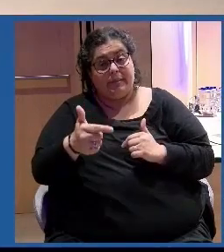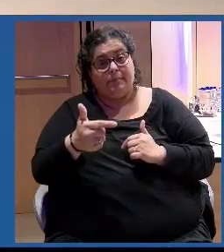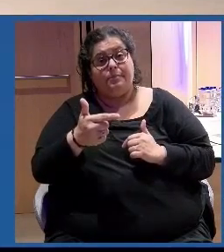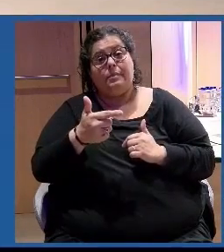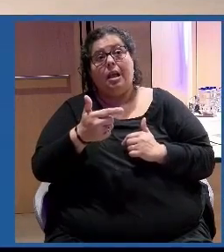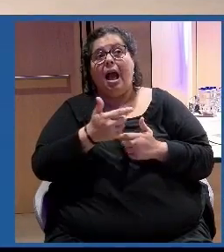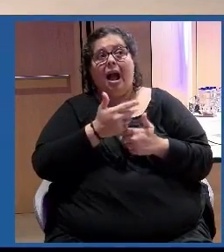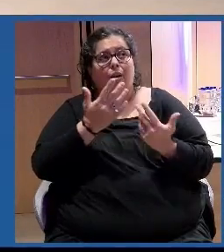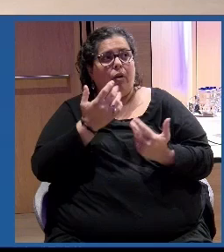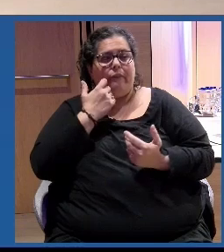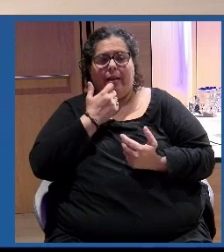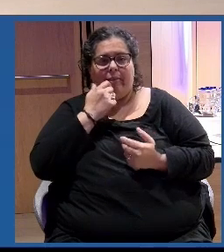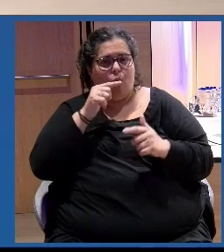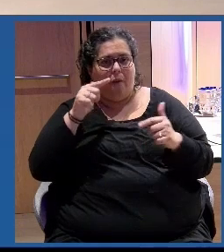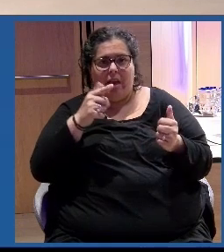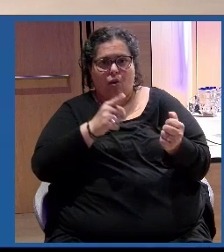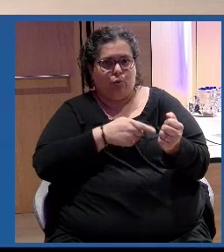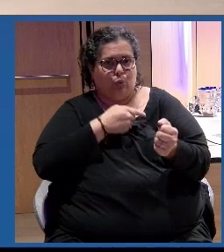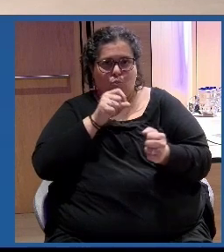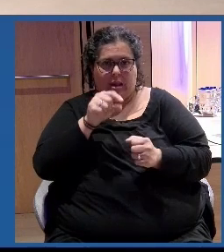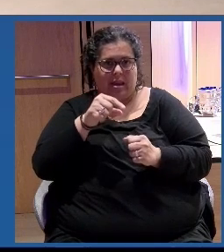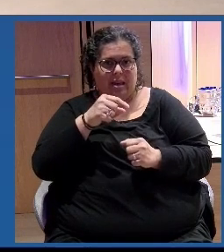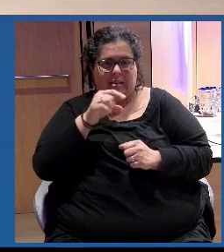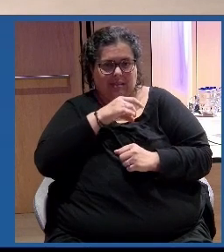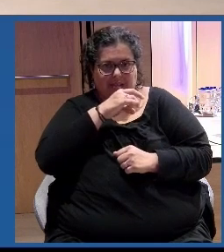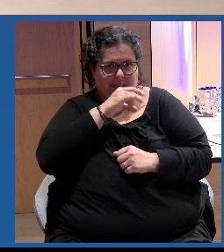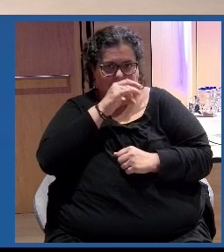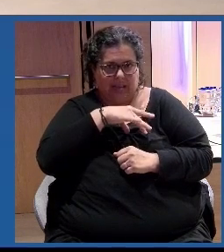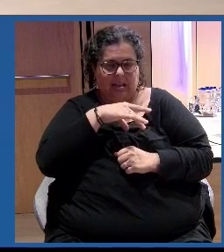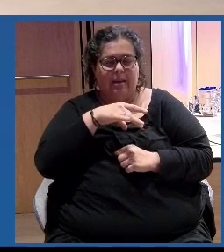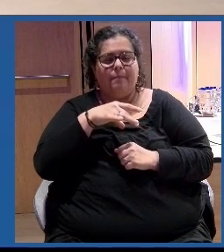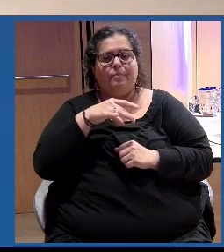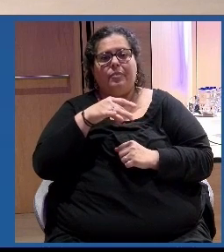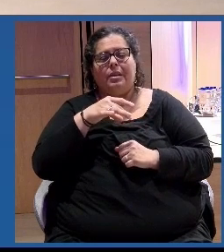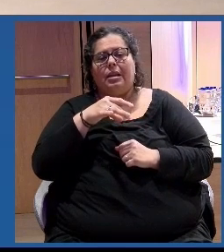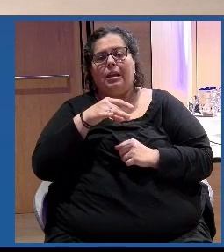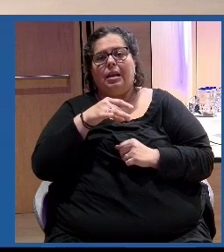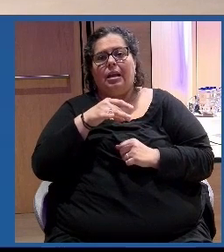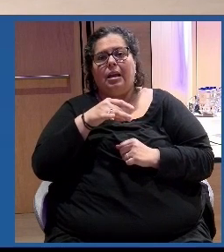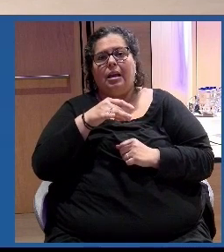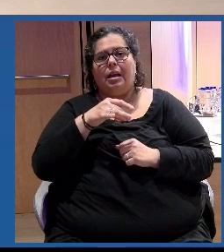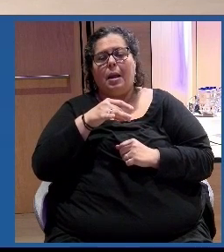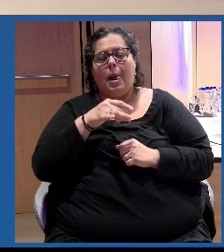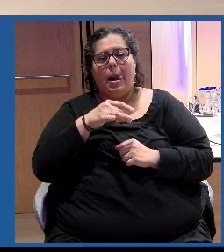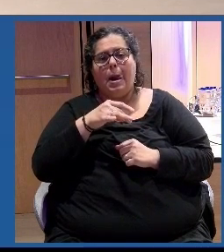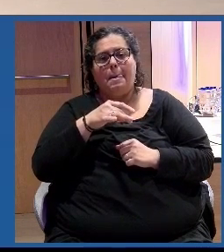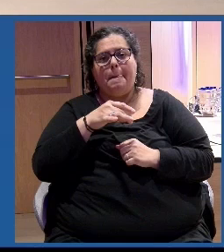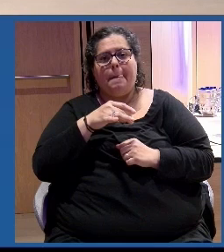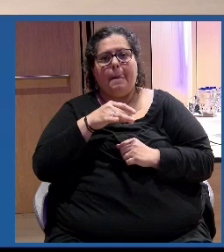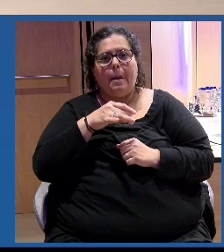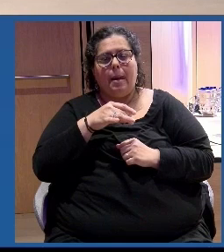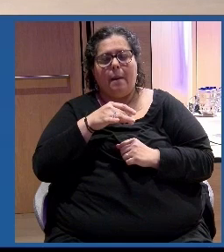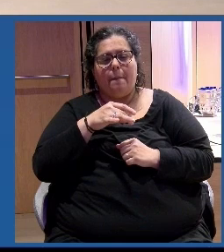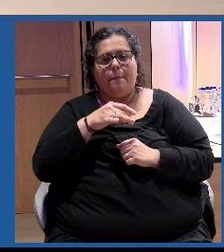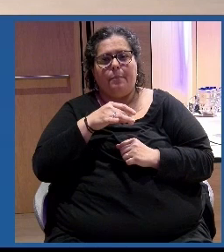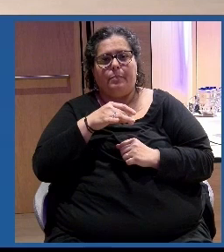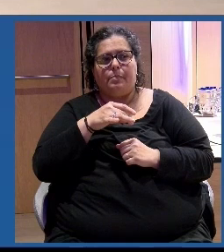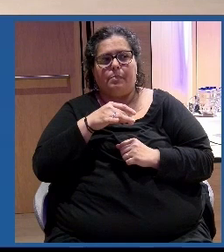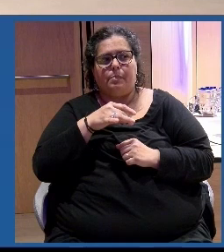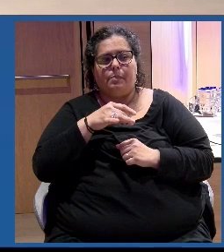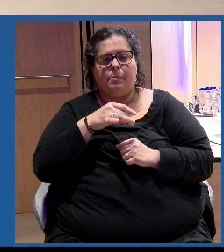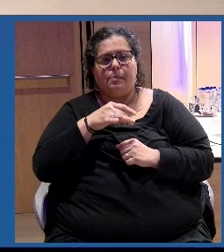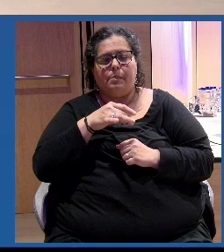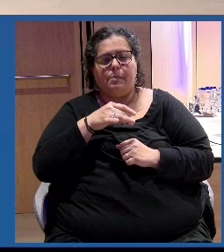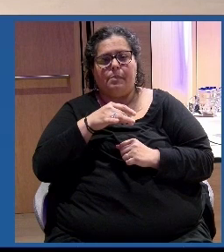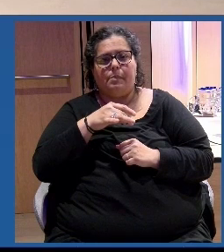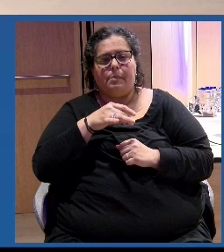acostumbrados en Chile, que finalmente quienes, en el caso Penta, que con financiamiento regular desde el sistema financiero se lucraron,